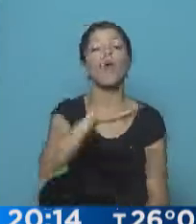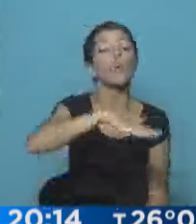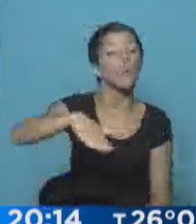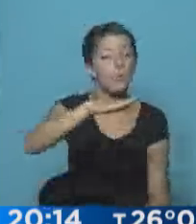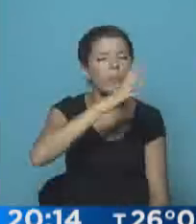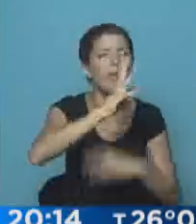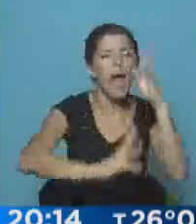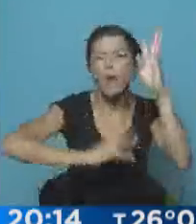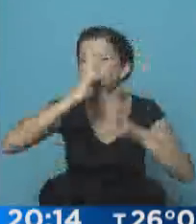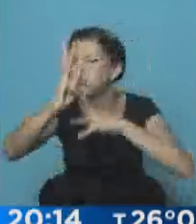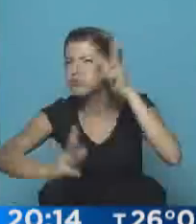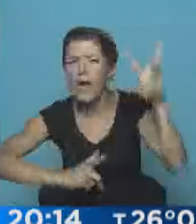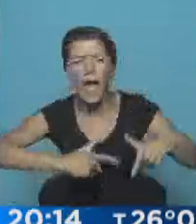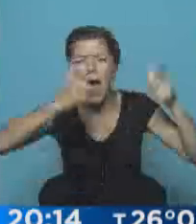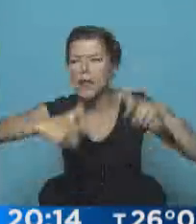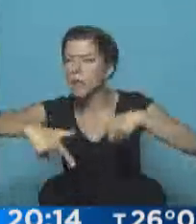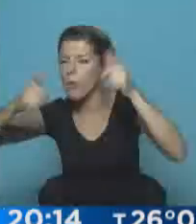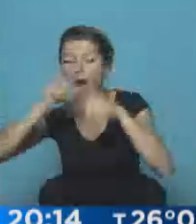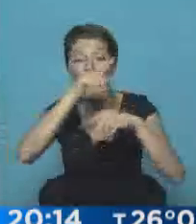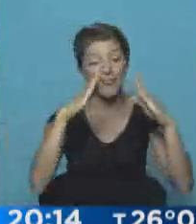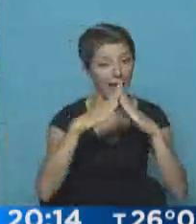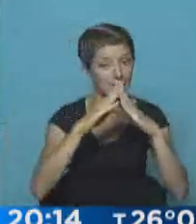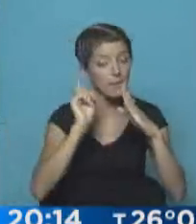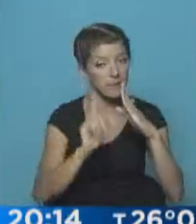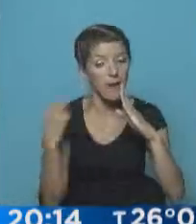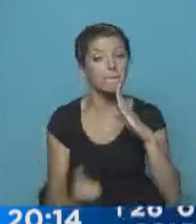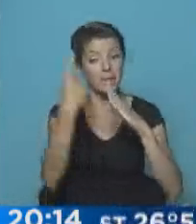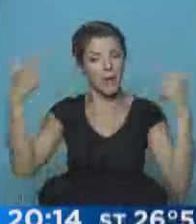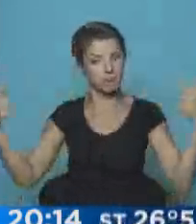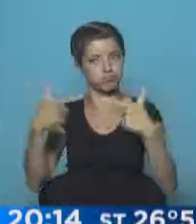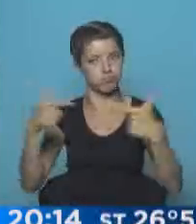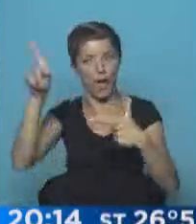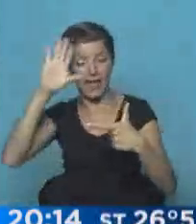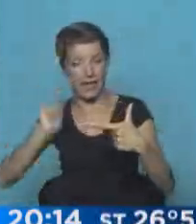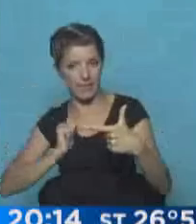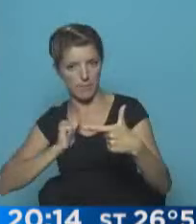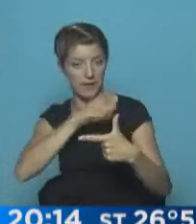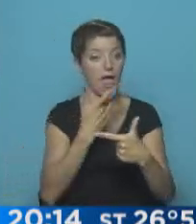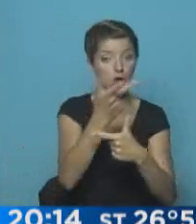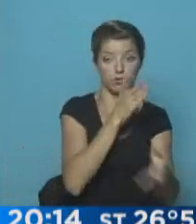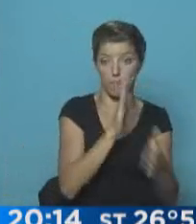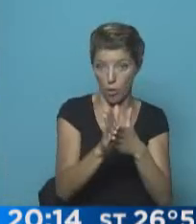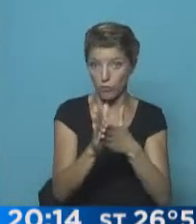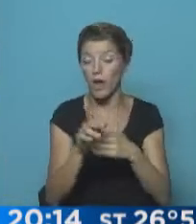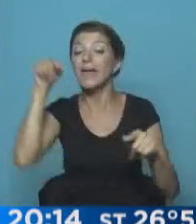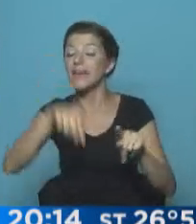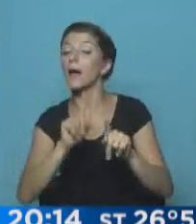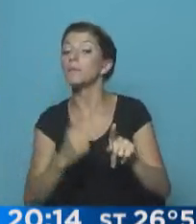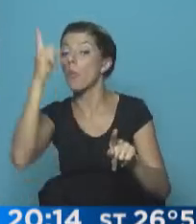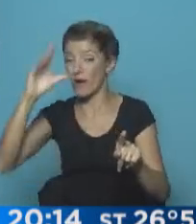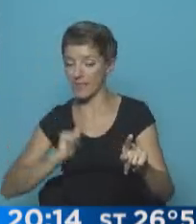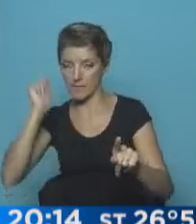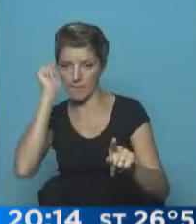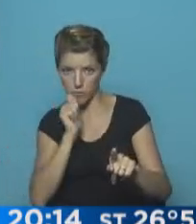de arbustos y malezas, desde donde se produjo el primer ataque y donde fue herido uno de los gendarmes, habría sido